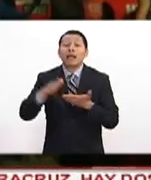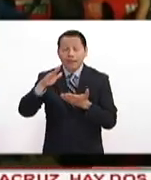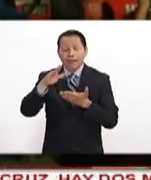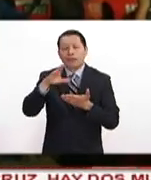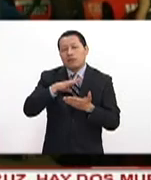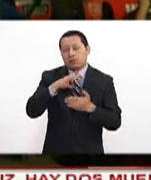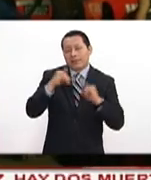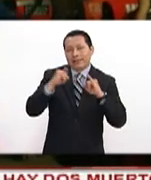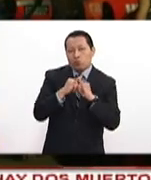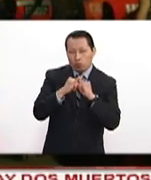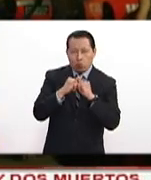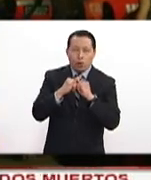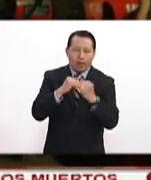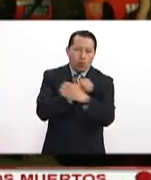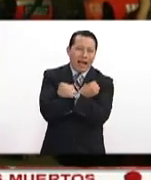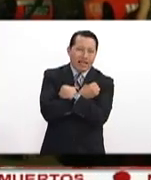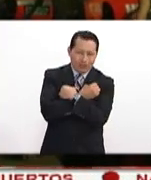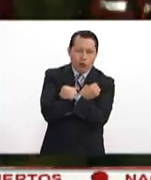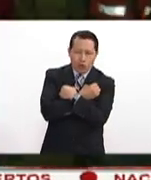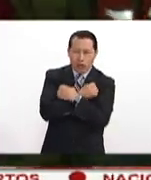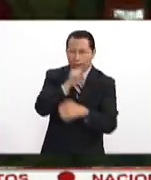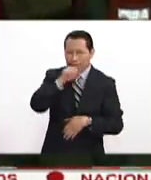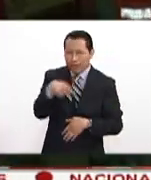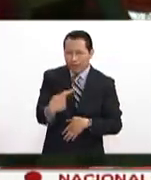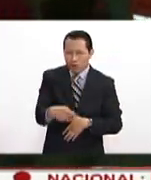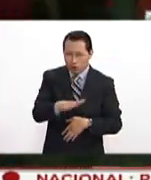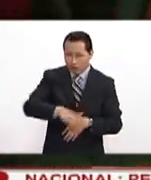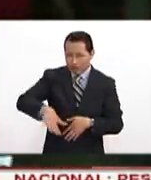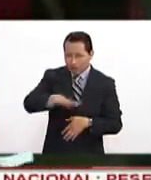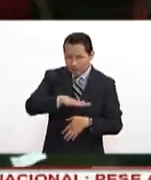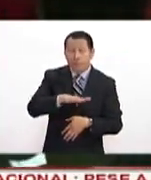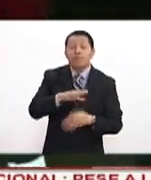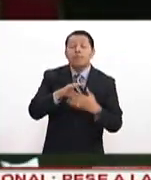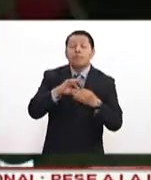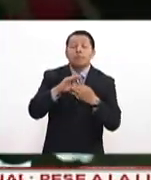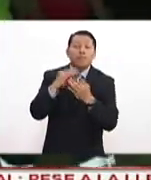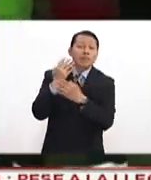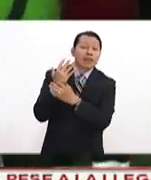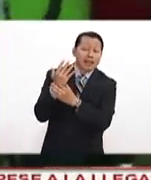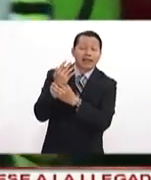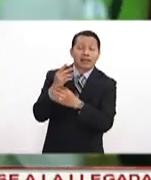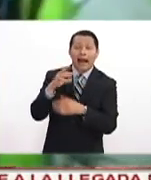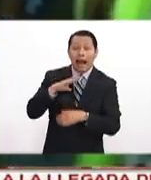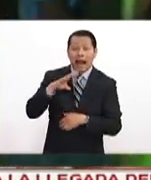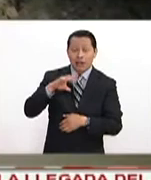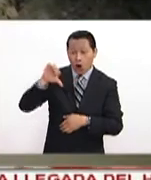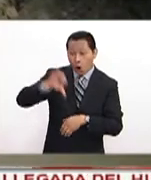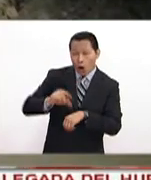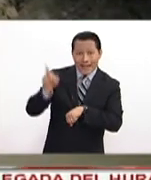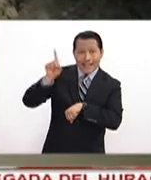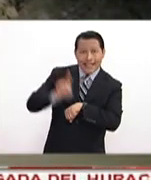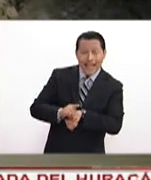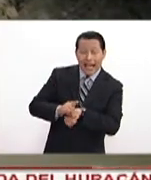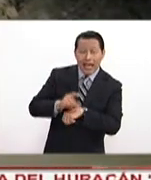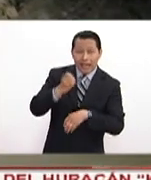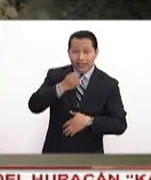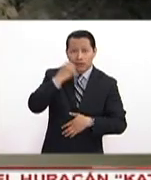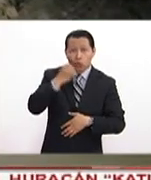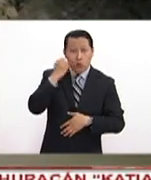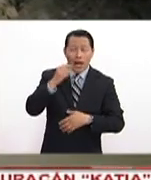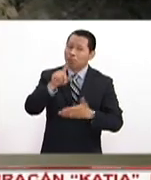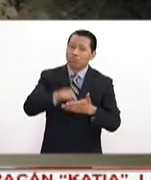Estatal de Educación Pública de Oaxaca, el IEPO, la Autoridad Educativa Estatal, informó que este lunes continúan sin clases todos los